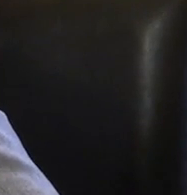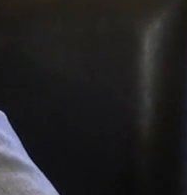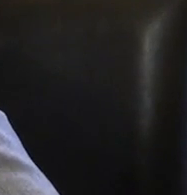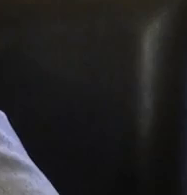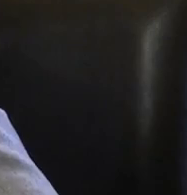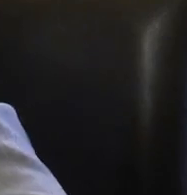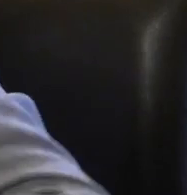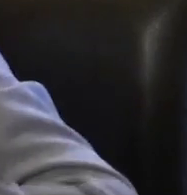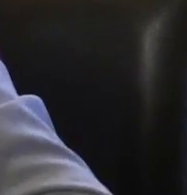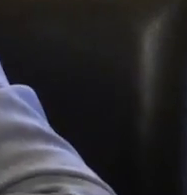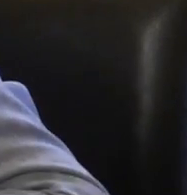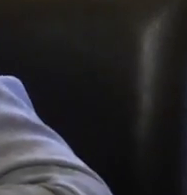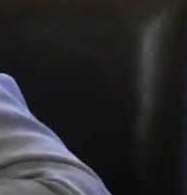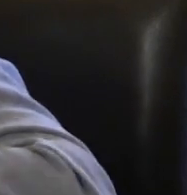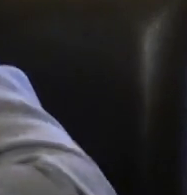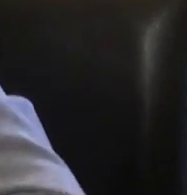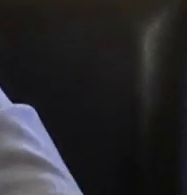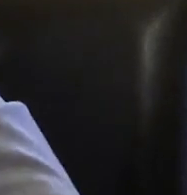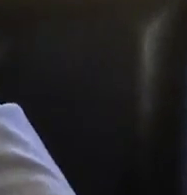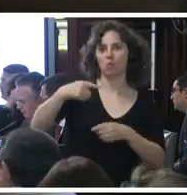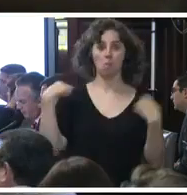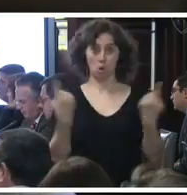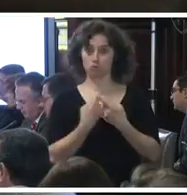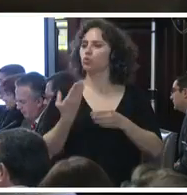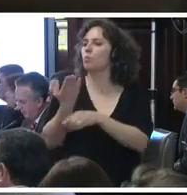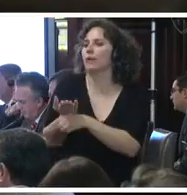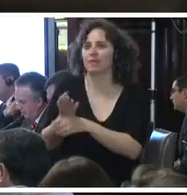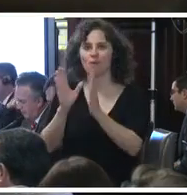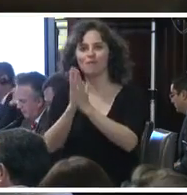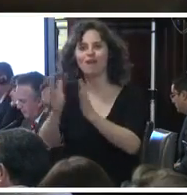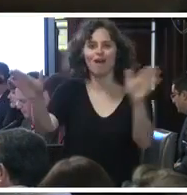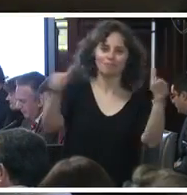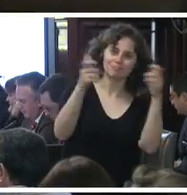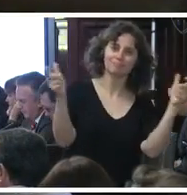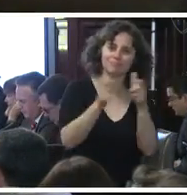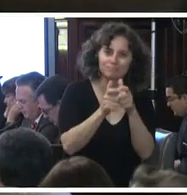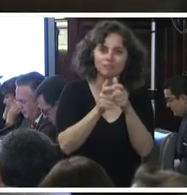stand by en etapas